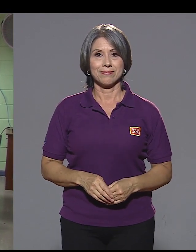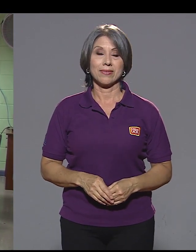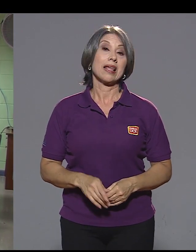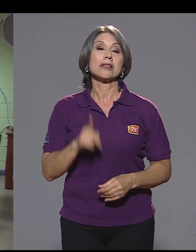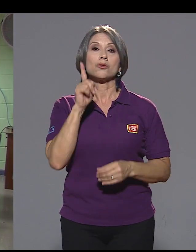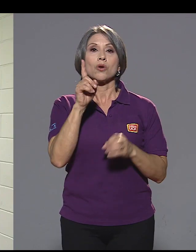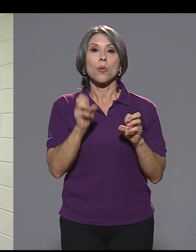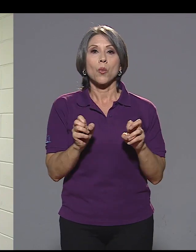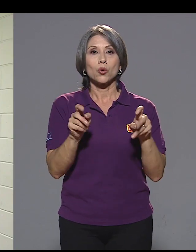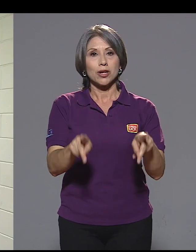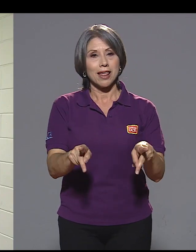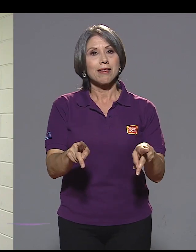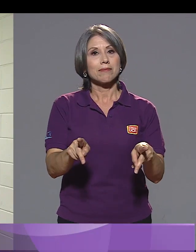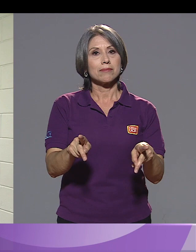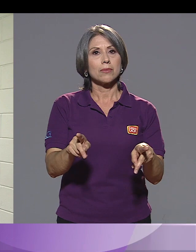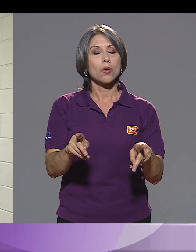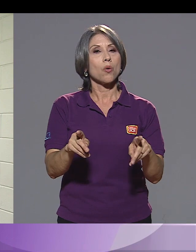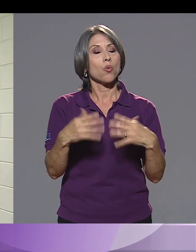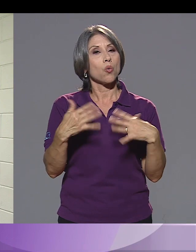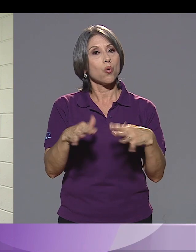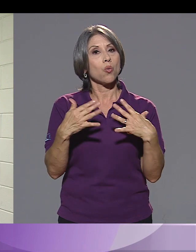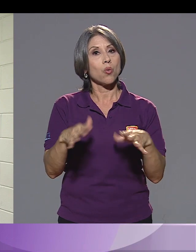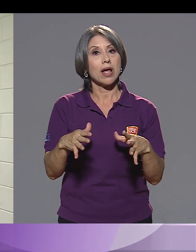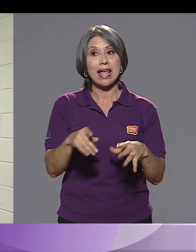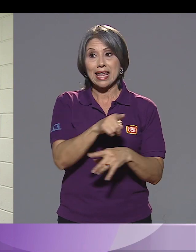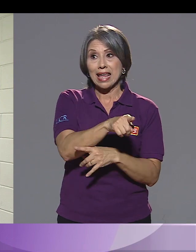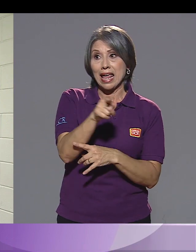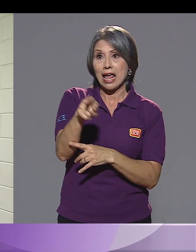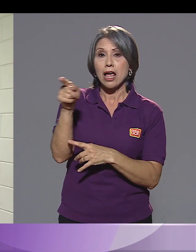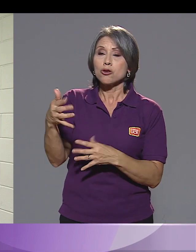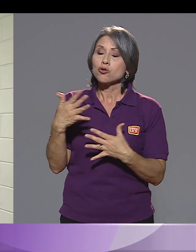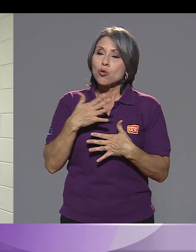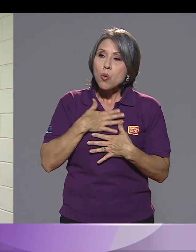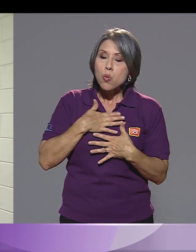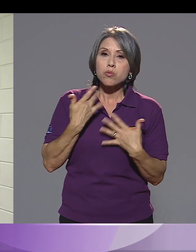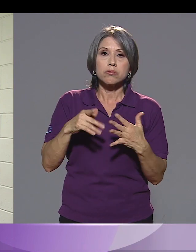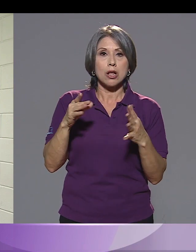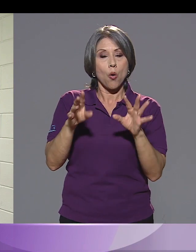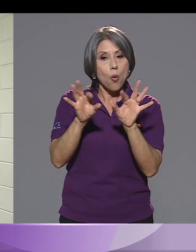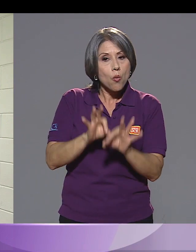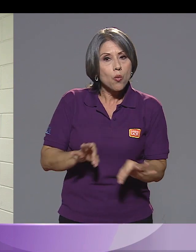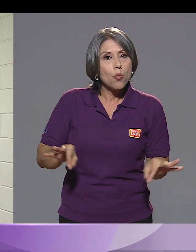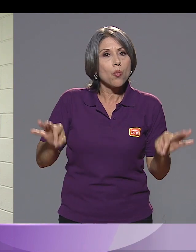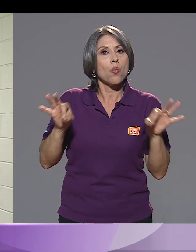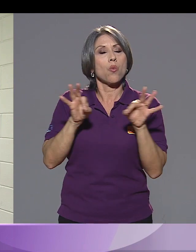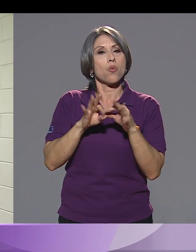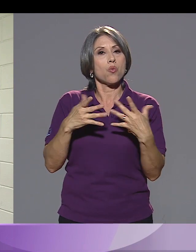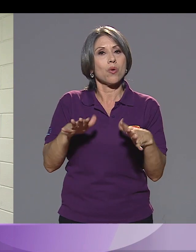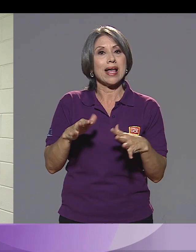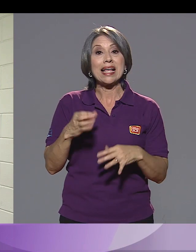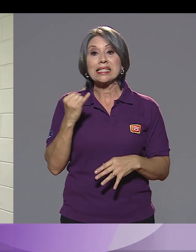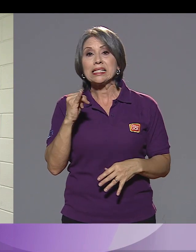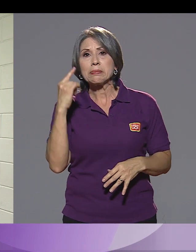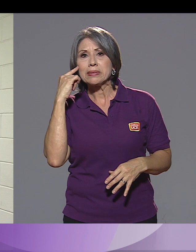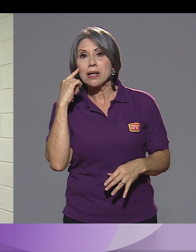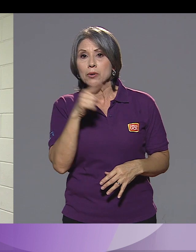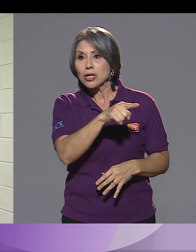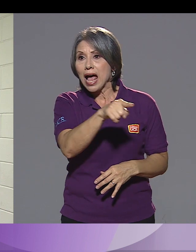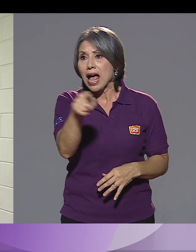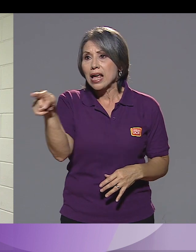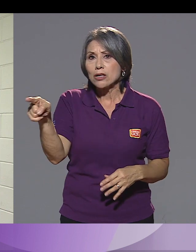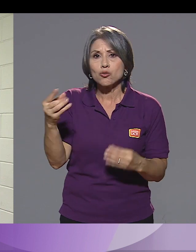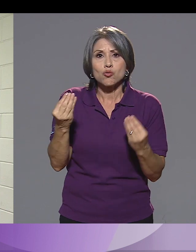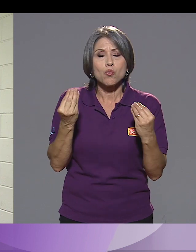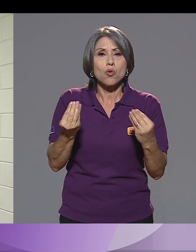Es una oportunidad que es muy valorada por la población. Realmente, si consideramos que a muchos de ellos se les